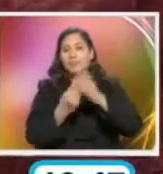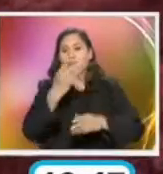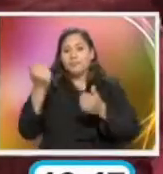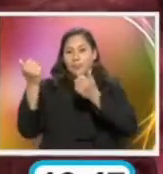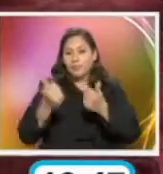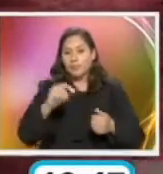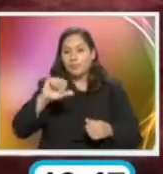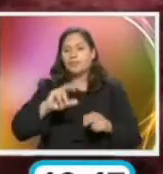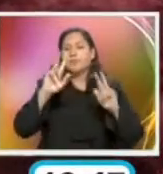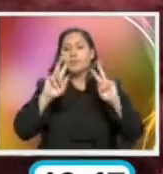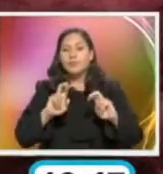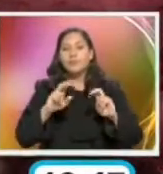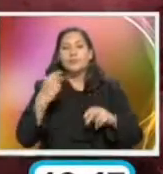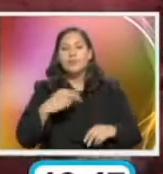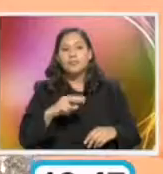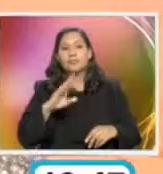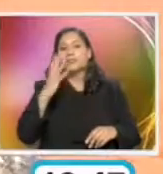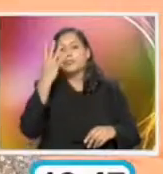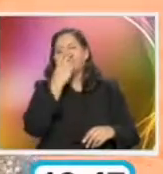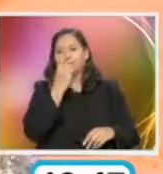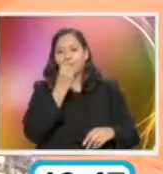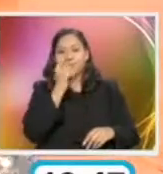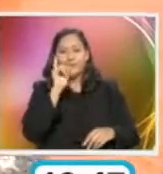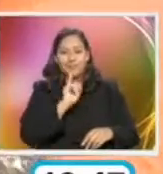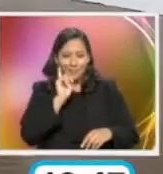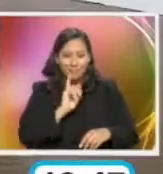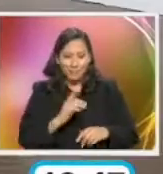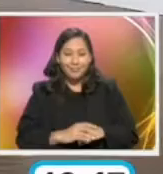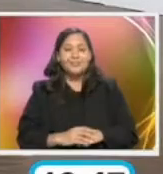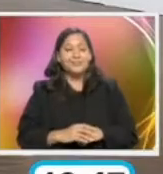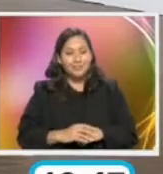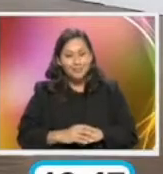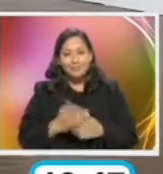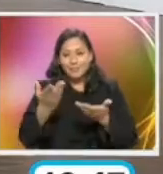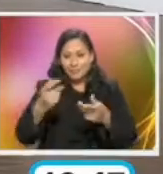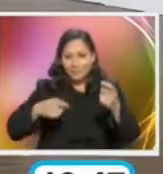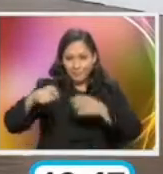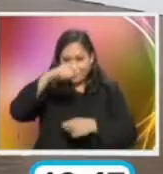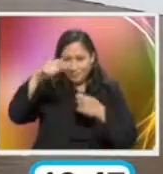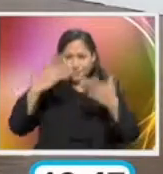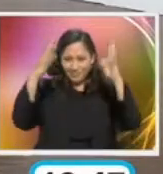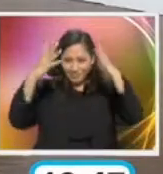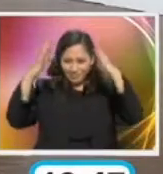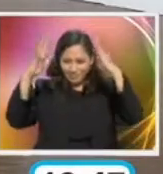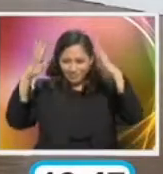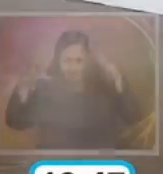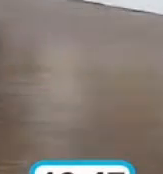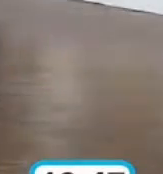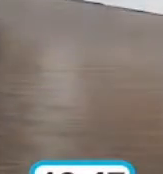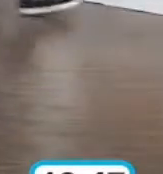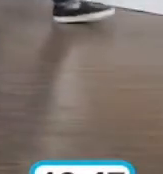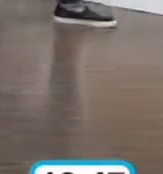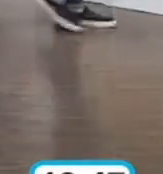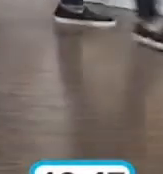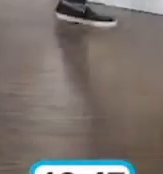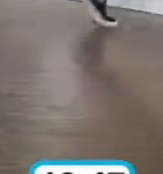traen el día de hoy, que se llama Bella. Bella. Bella, Cumbia Benavides.